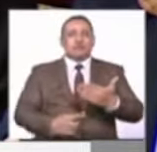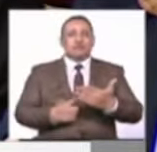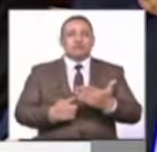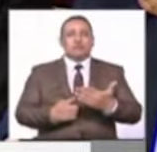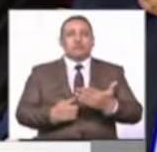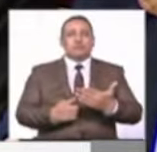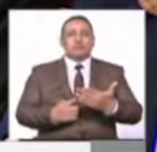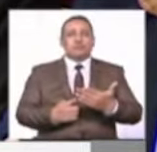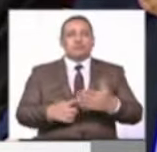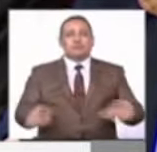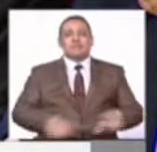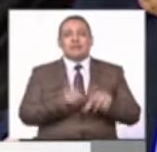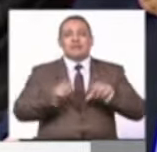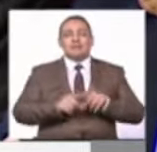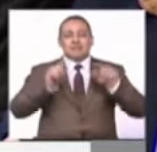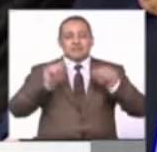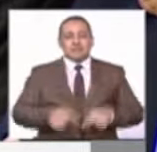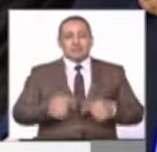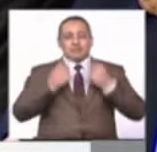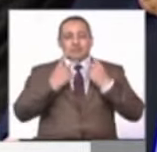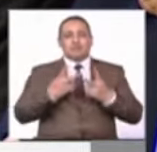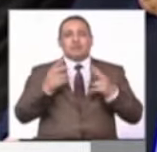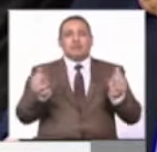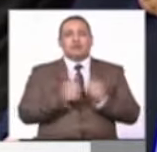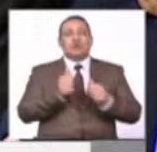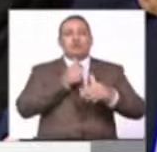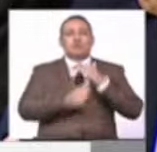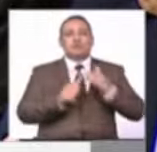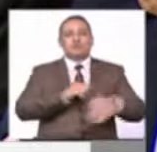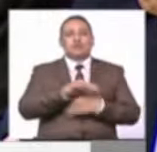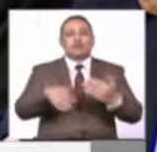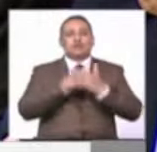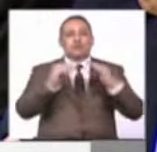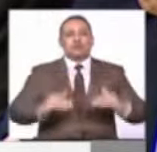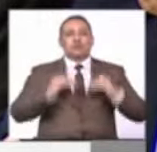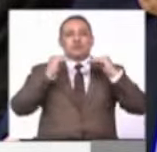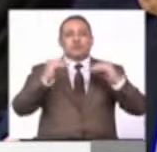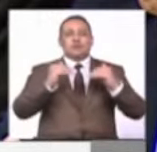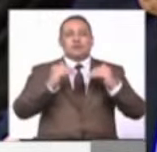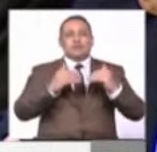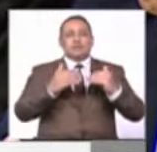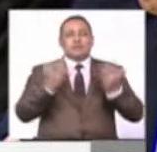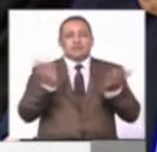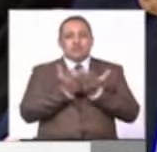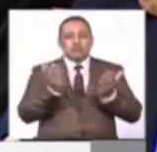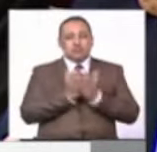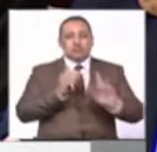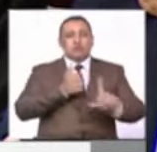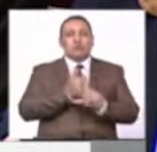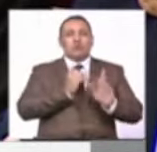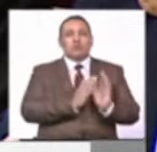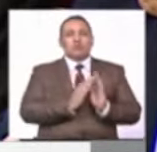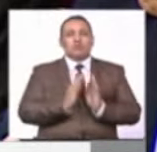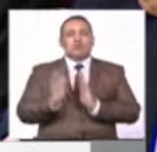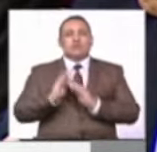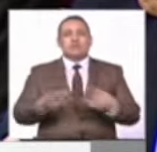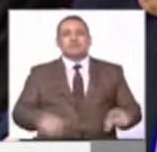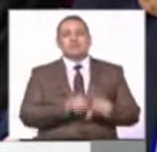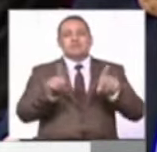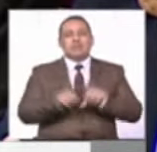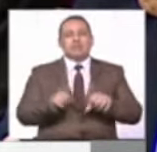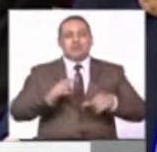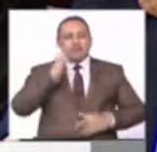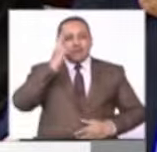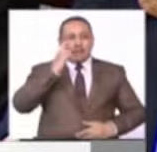inhabilitación deberá estar enmarcada dentro de los cánones constitucionales de proporcionalidad y